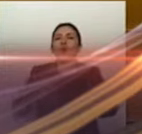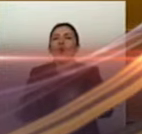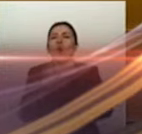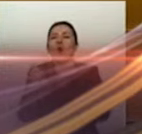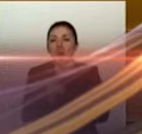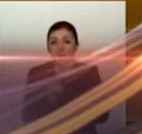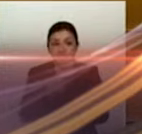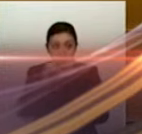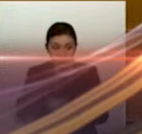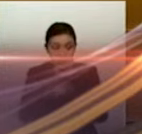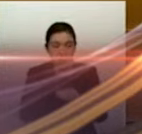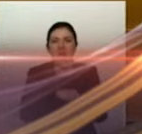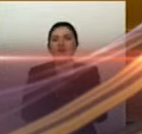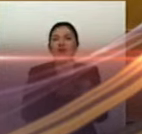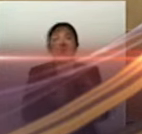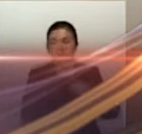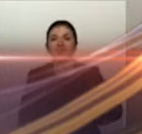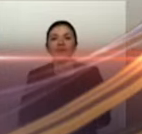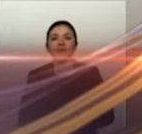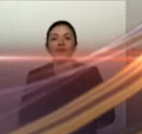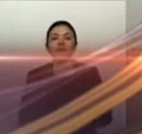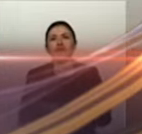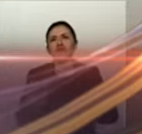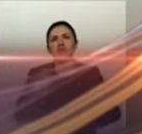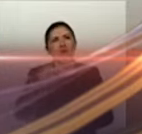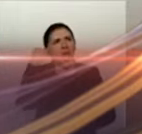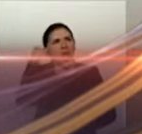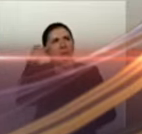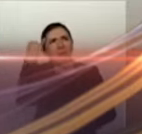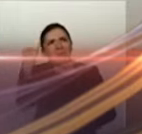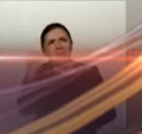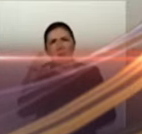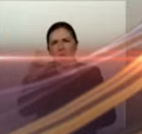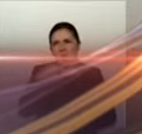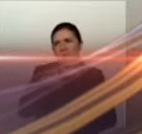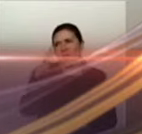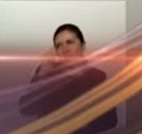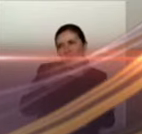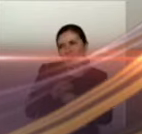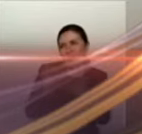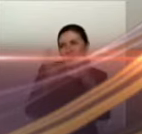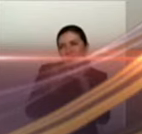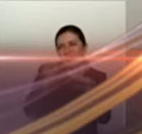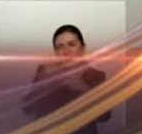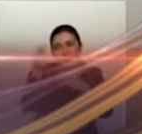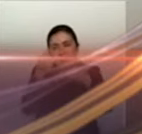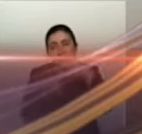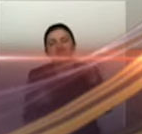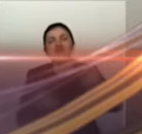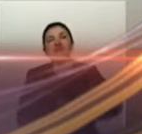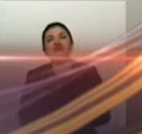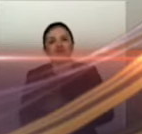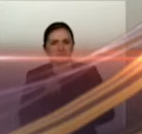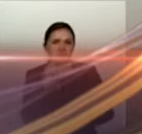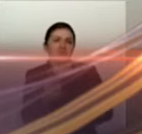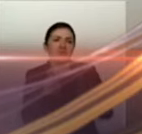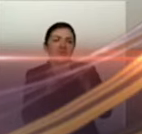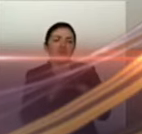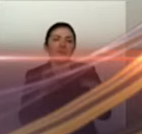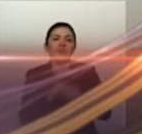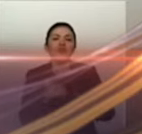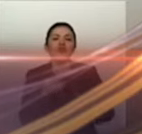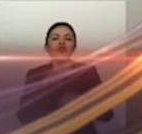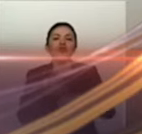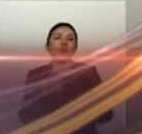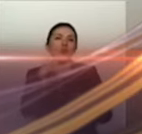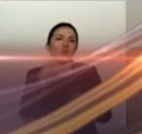mí, que yo soy el responsable de la política de protección civil. A mí me tocan esas cosas. No, Fernando, ¿cómo crees? Pues si quién te está